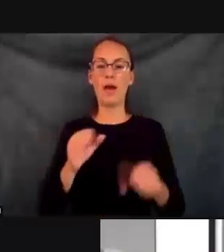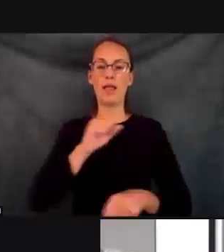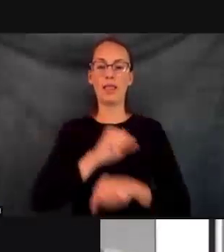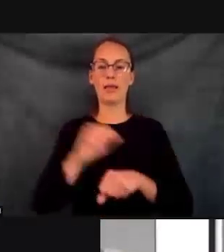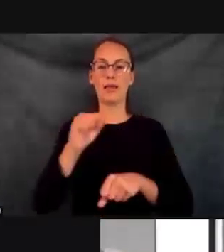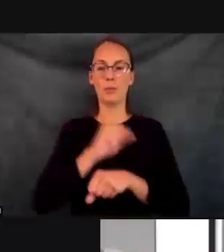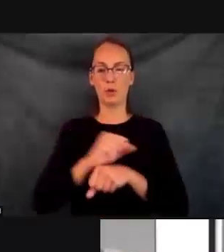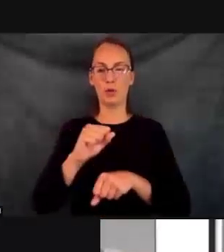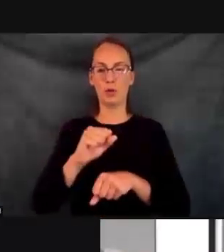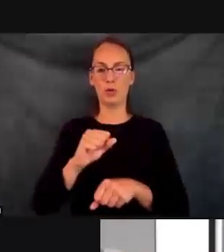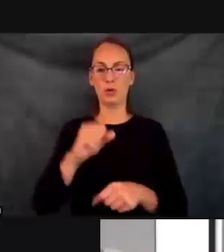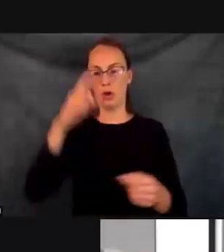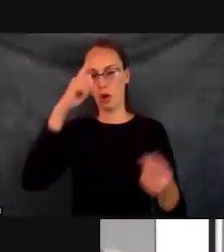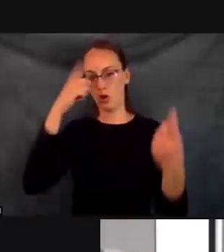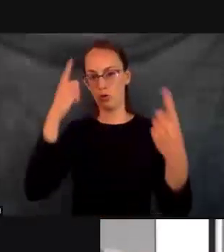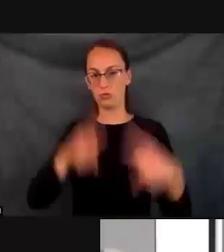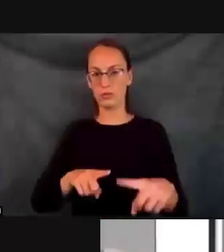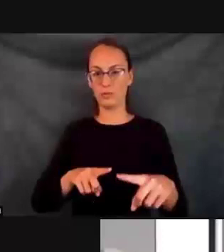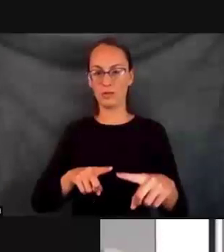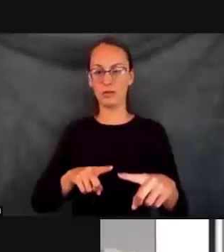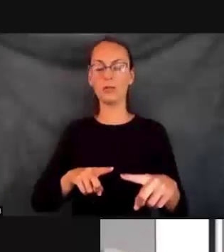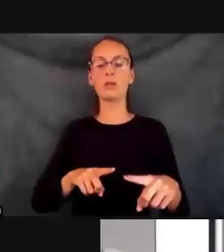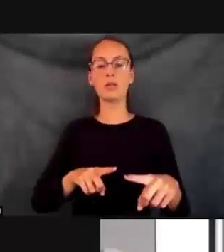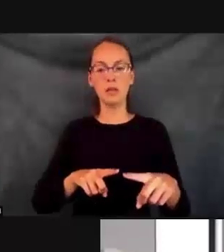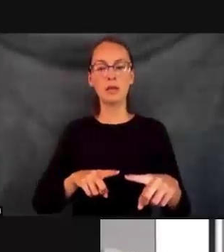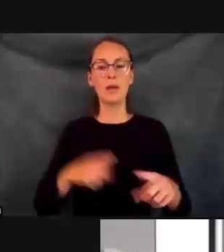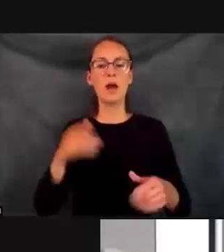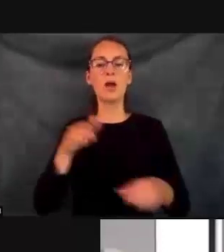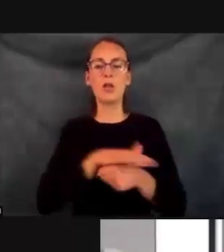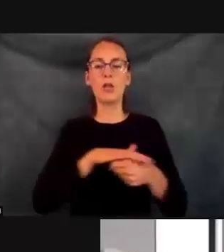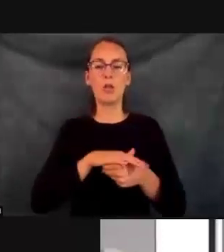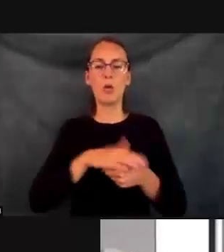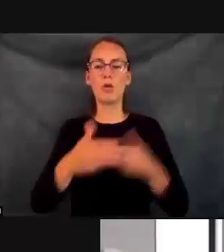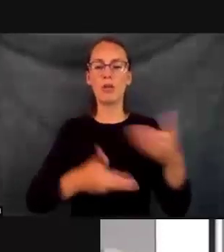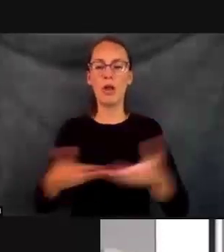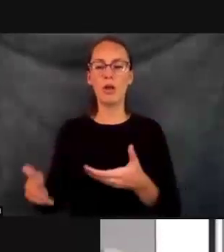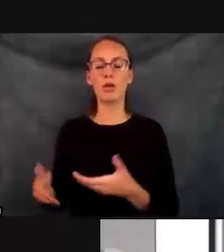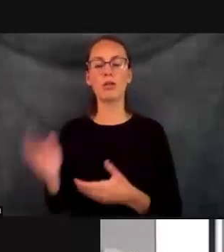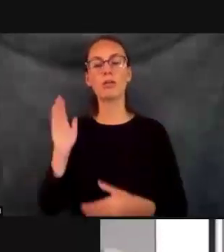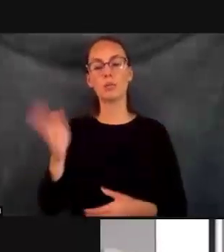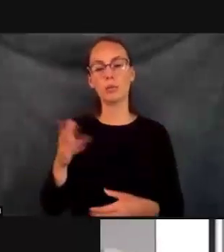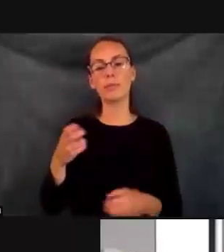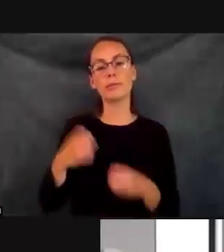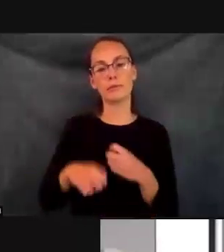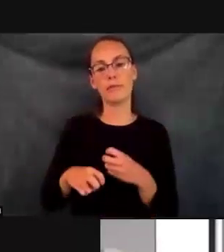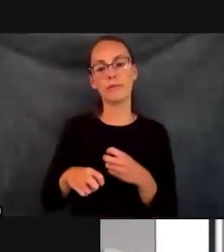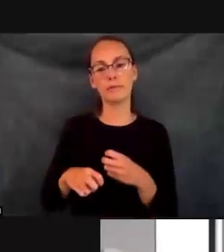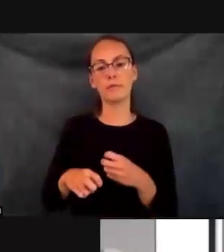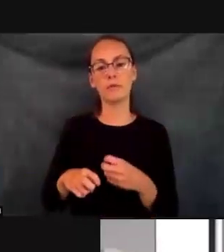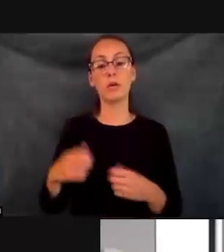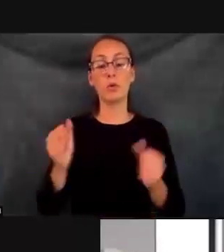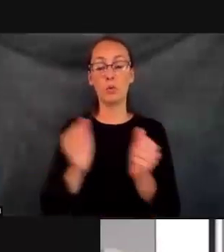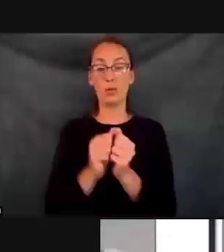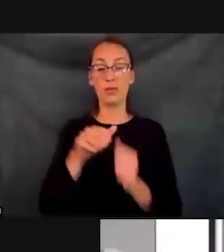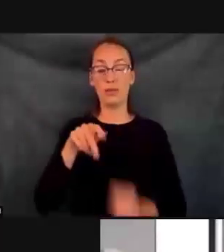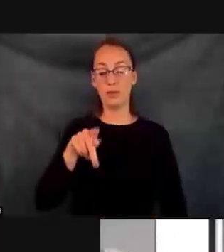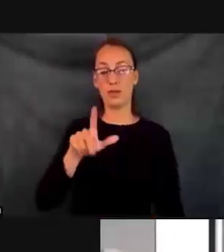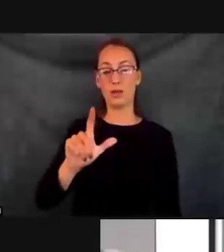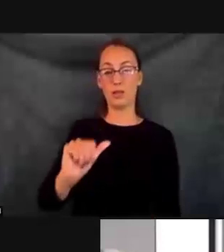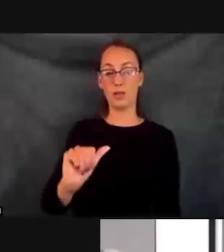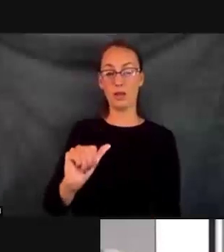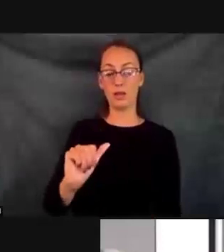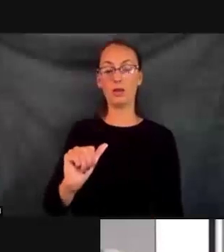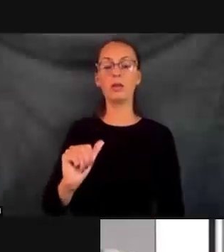En cuanto a un acuerdo, es importante ver la contratación, porque como sabemos con